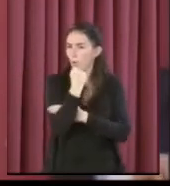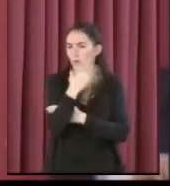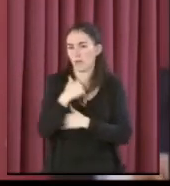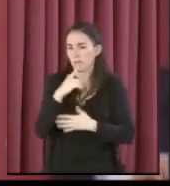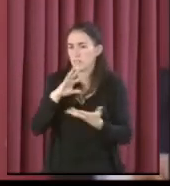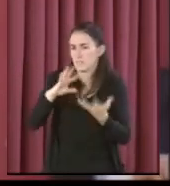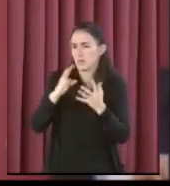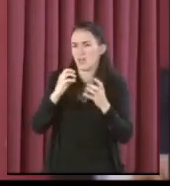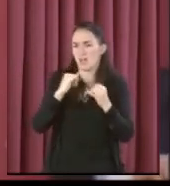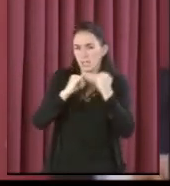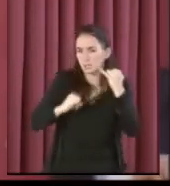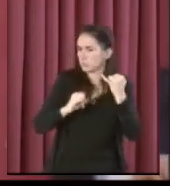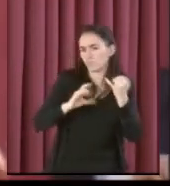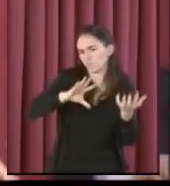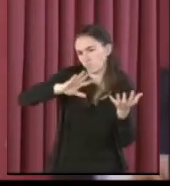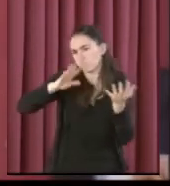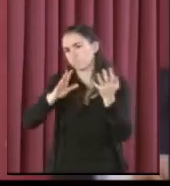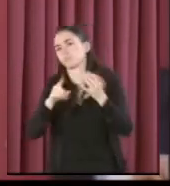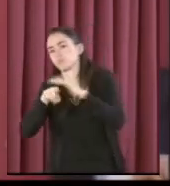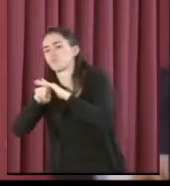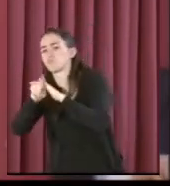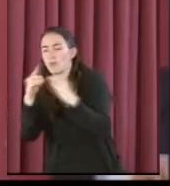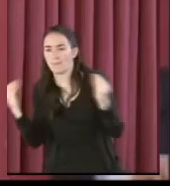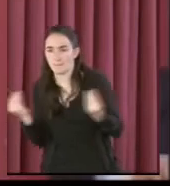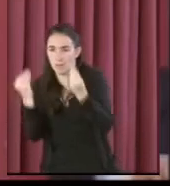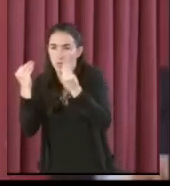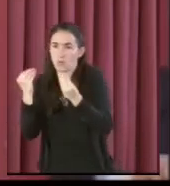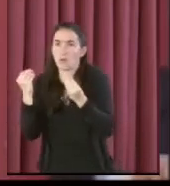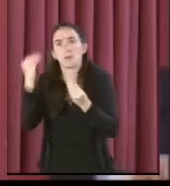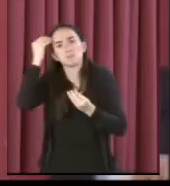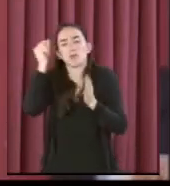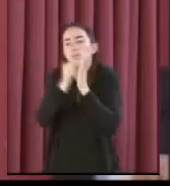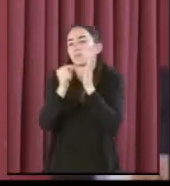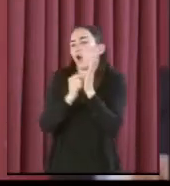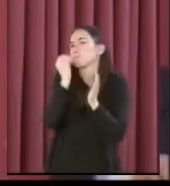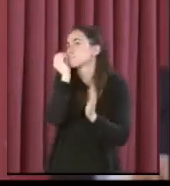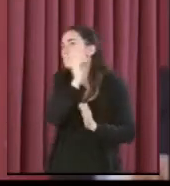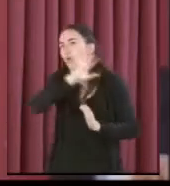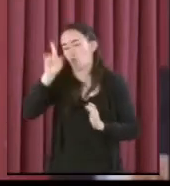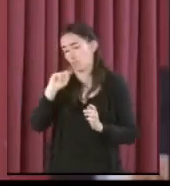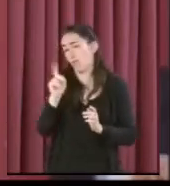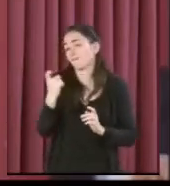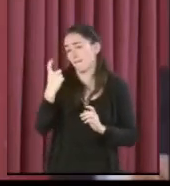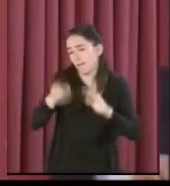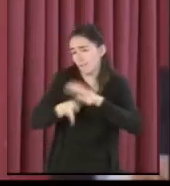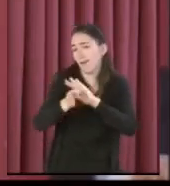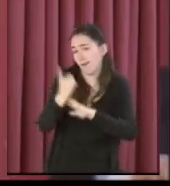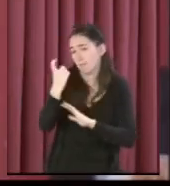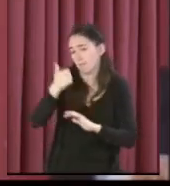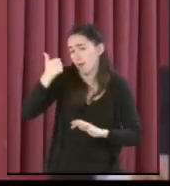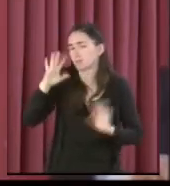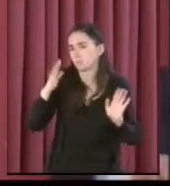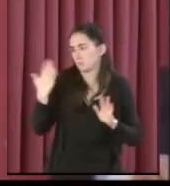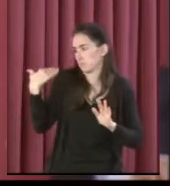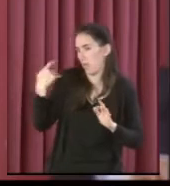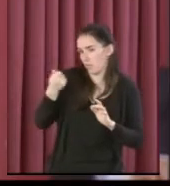los últimos años. ¿Son los mejores datos posibles? No, sin duda. Pero son datos que no teníamos hace apenas unos años